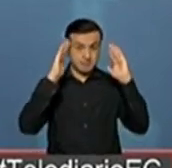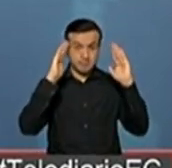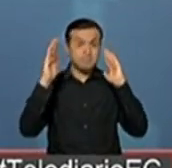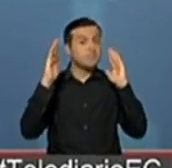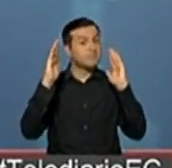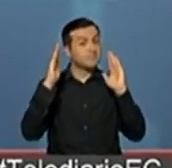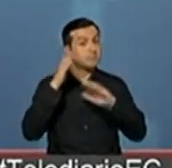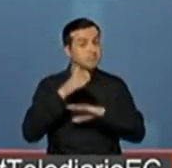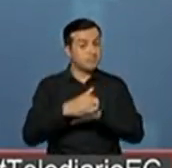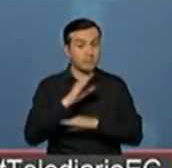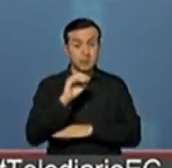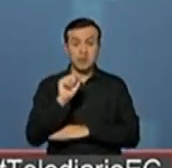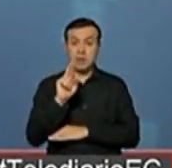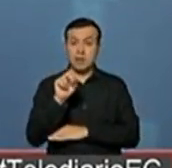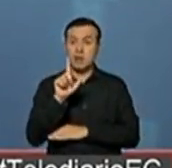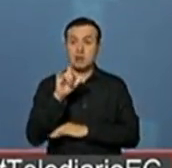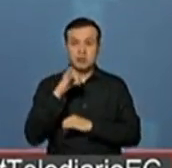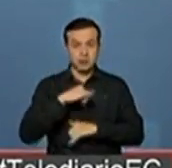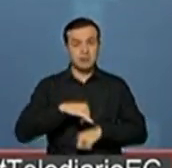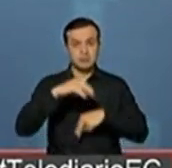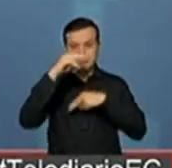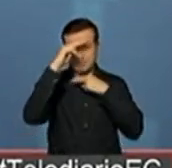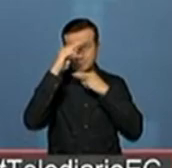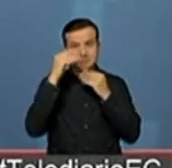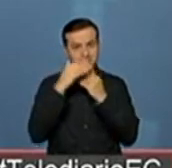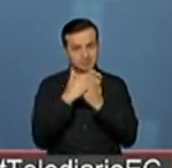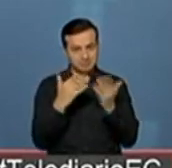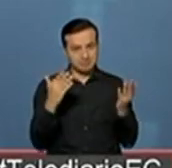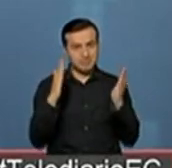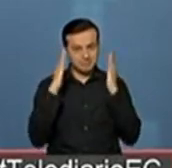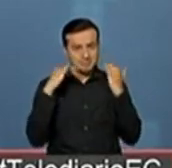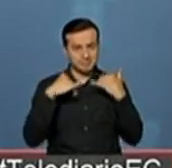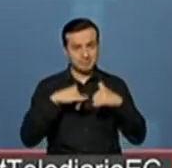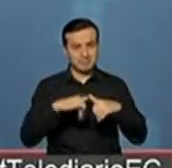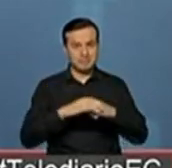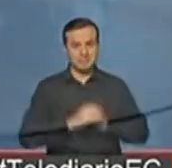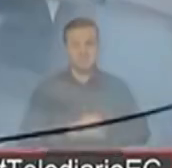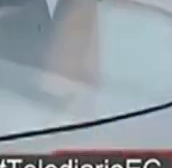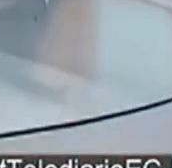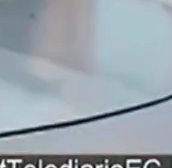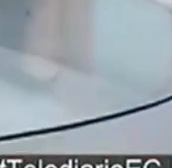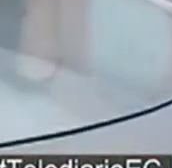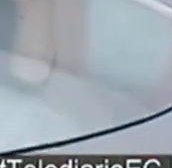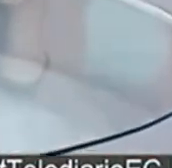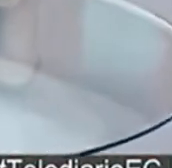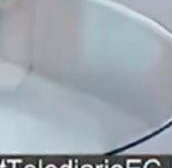enseguida viene Carla Larrea, tiene más noticias en Telediario. Quédese con nosotros.